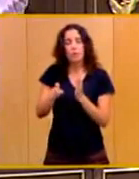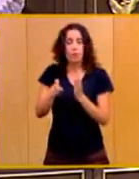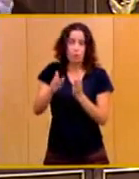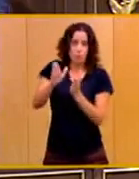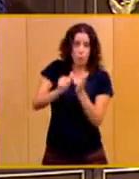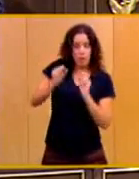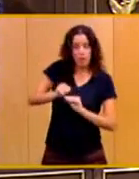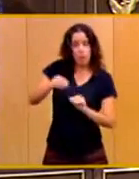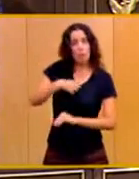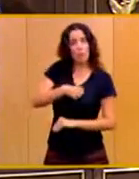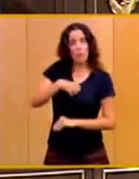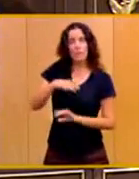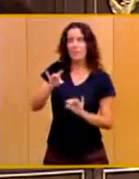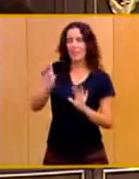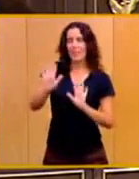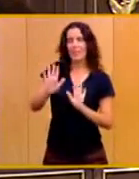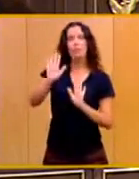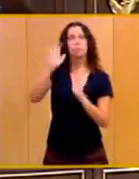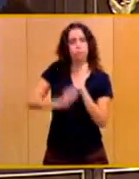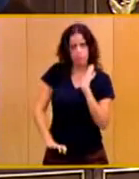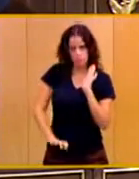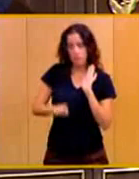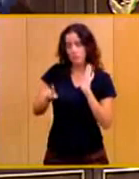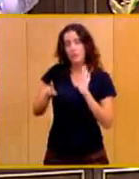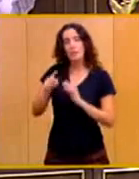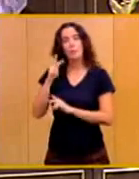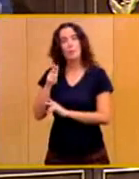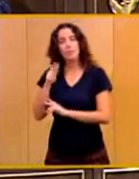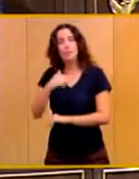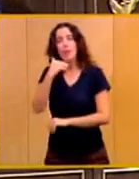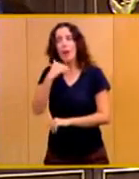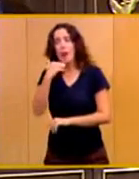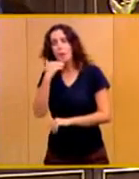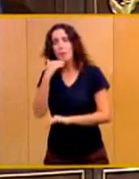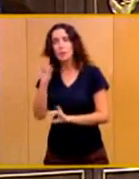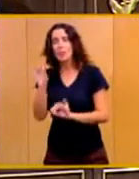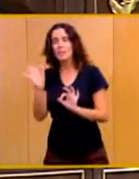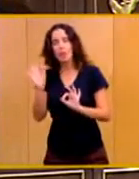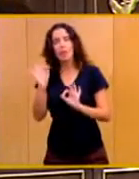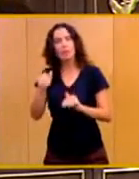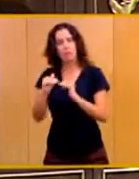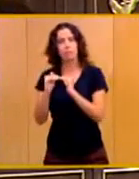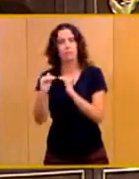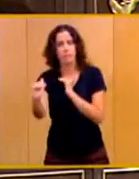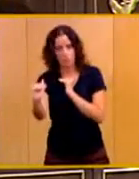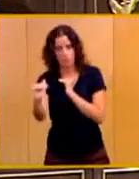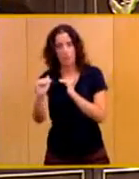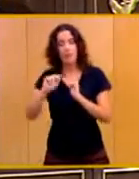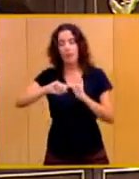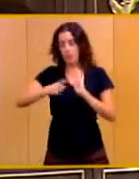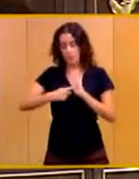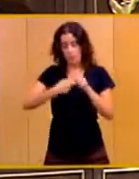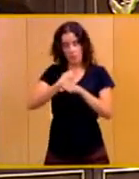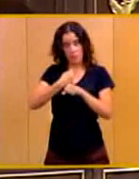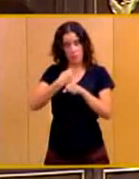lo ha bajado. No iba a tocar las pensiones y las ha congelado. No iba a tocar la legislación laboral